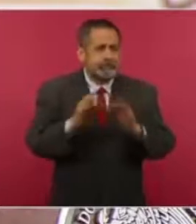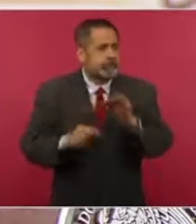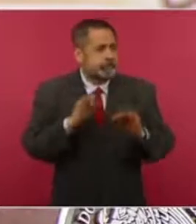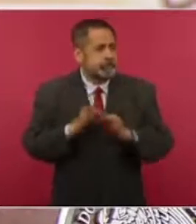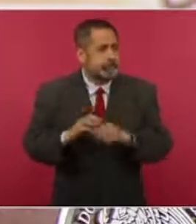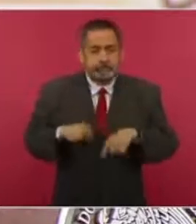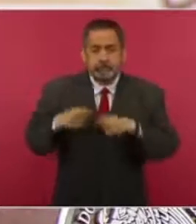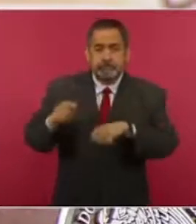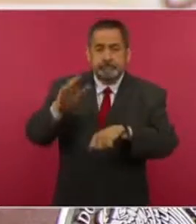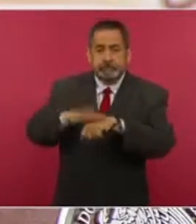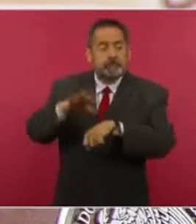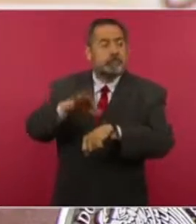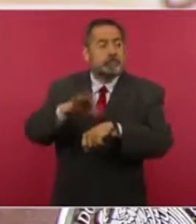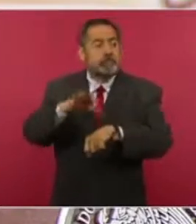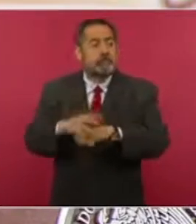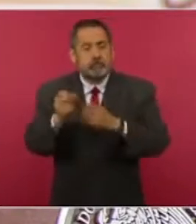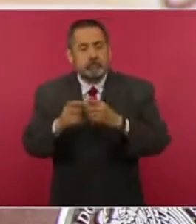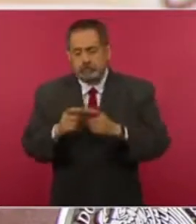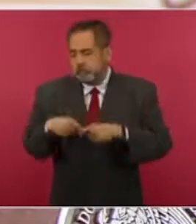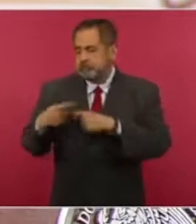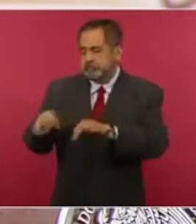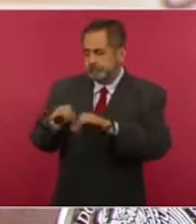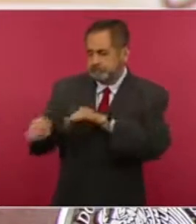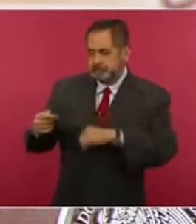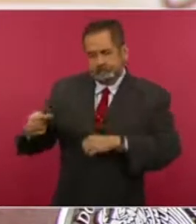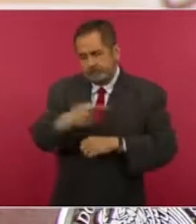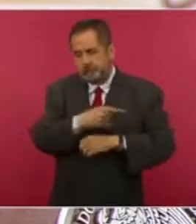médicos, ya sabemos cuántos faltan,